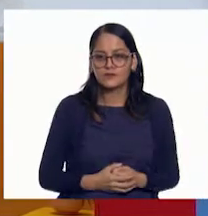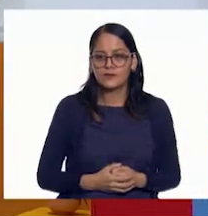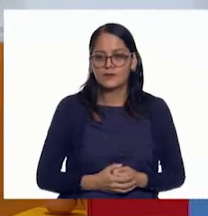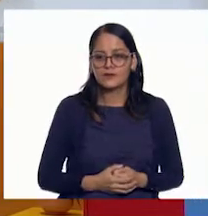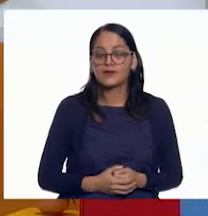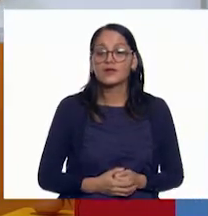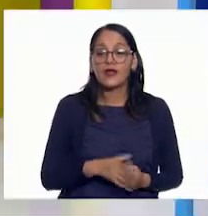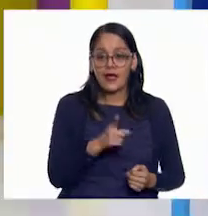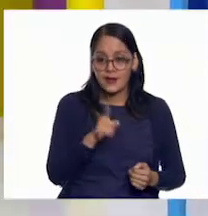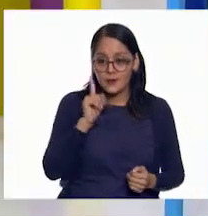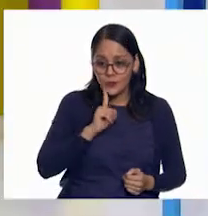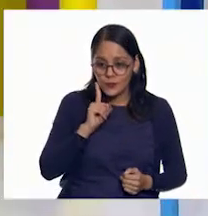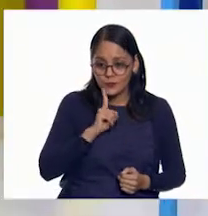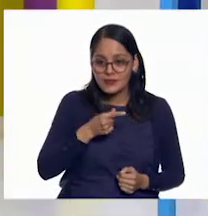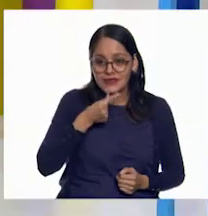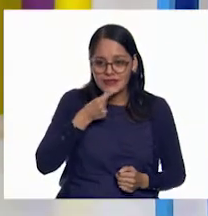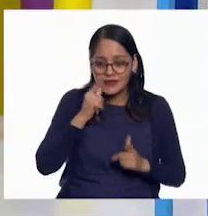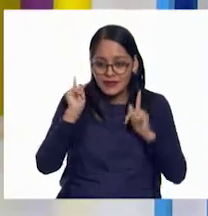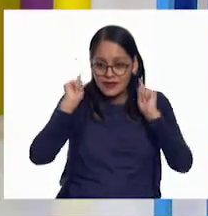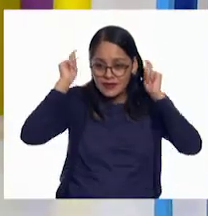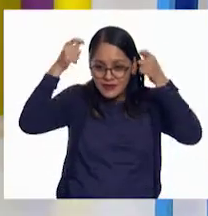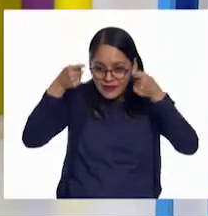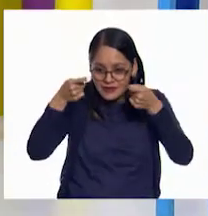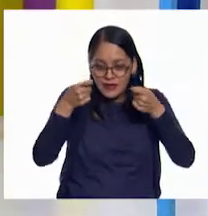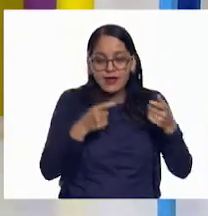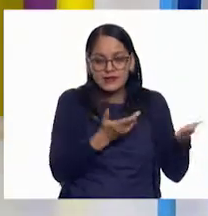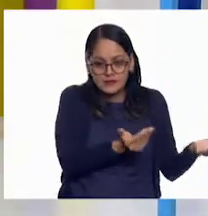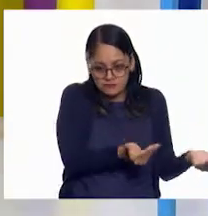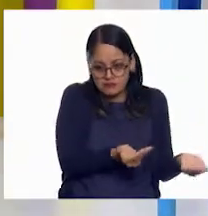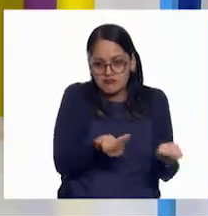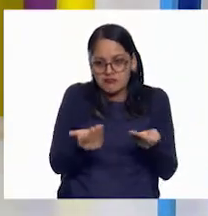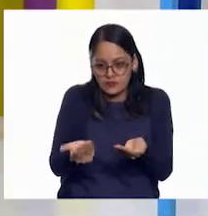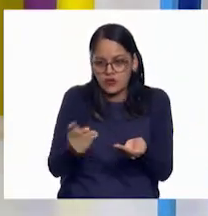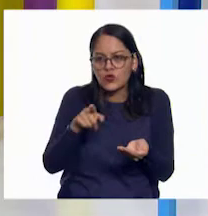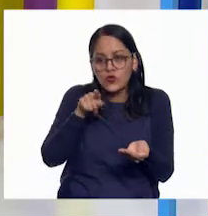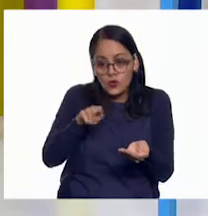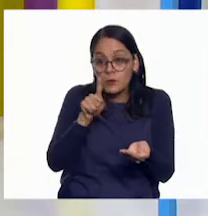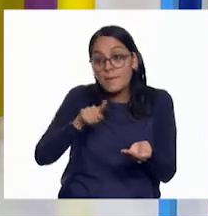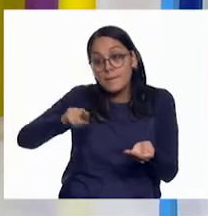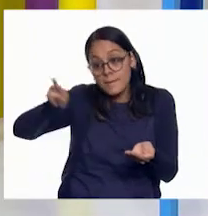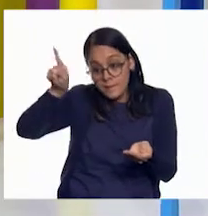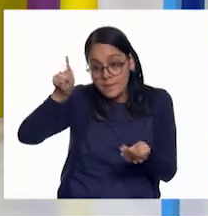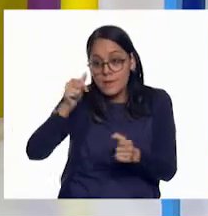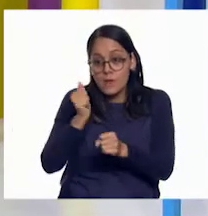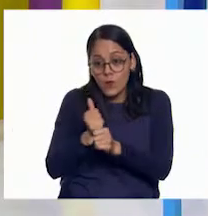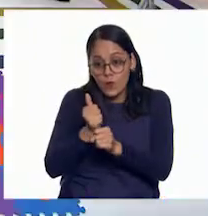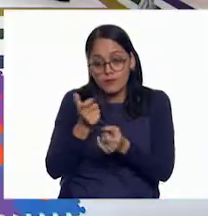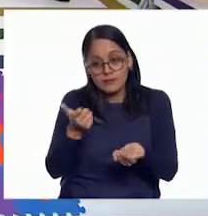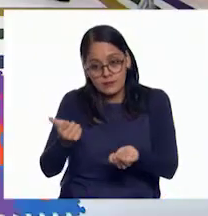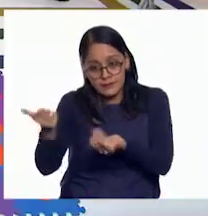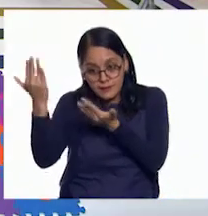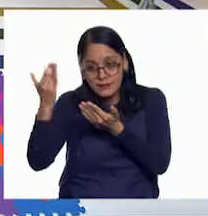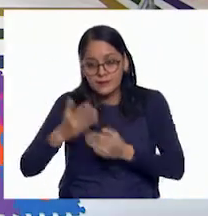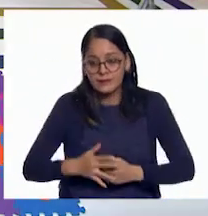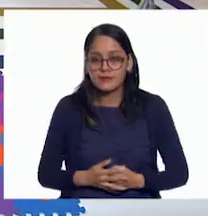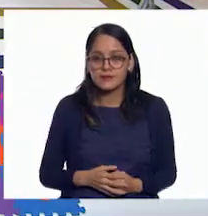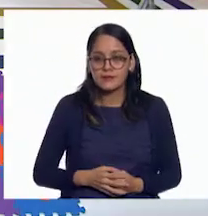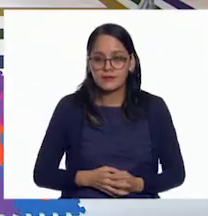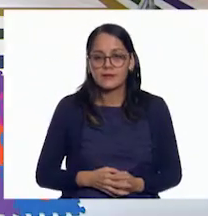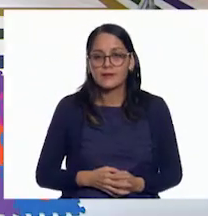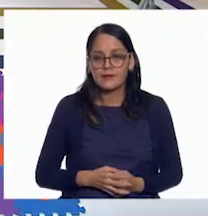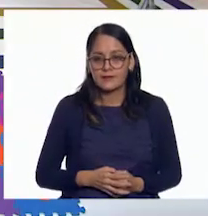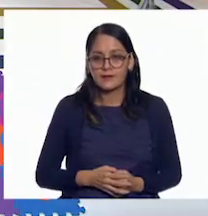y se los da a Caperucita para que se los lleve a casa de su abuelita. Y se los da a